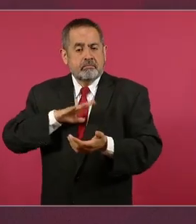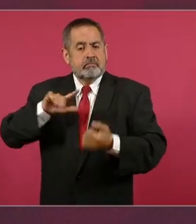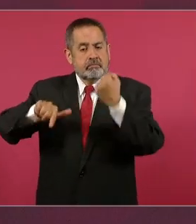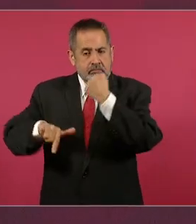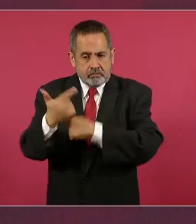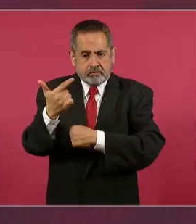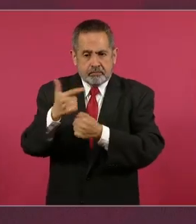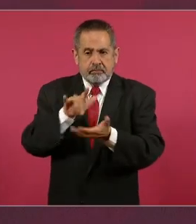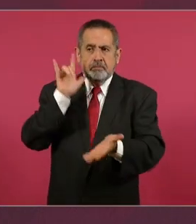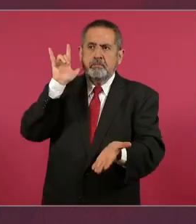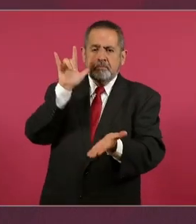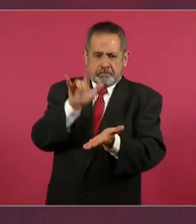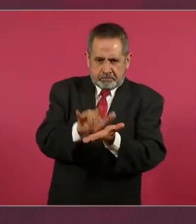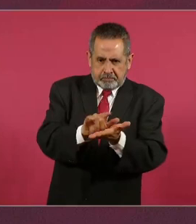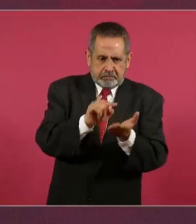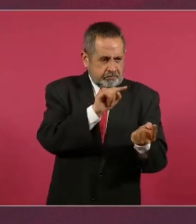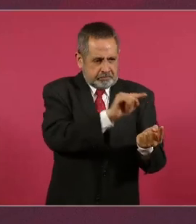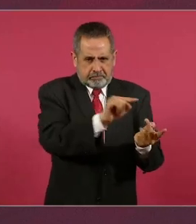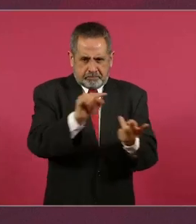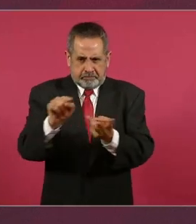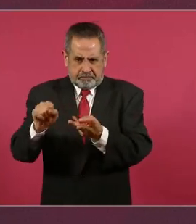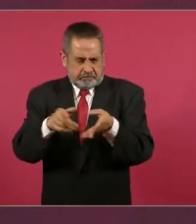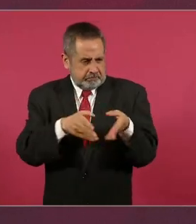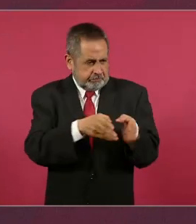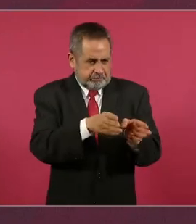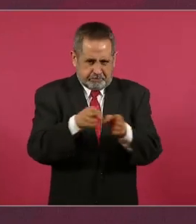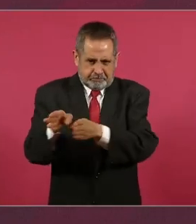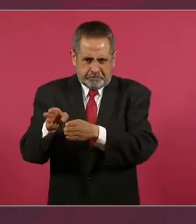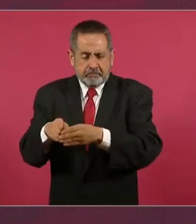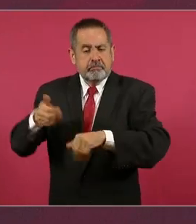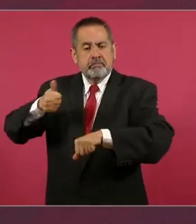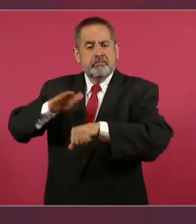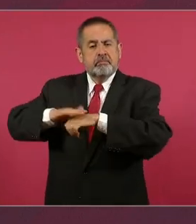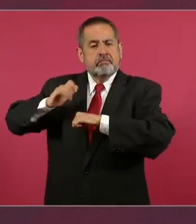aeropuertos que administra